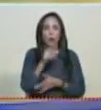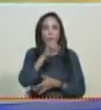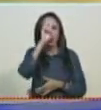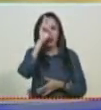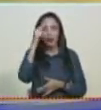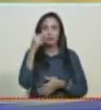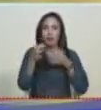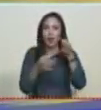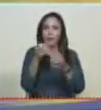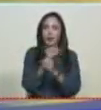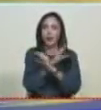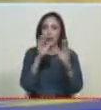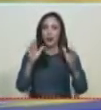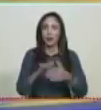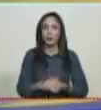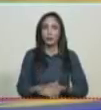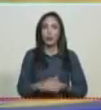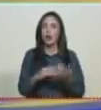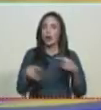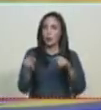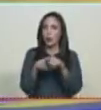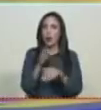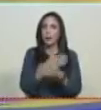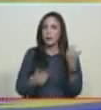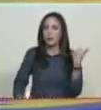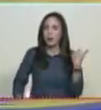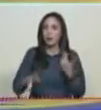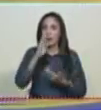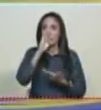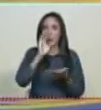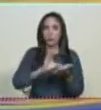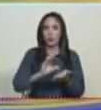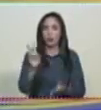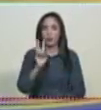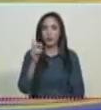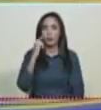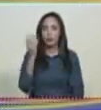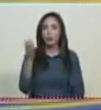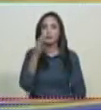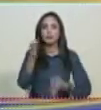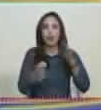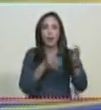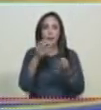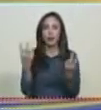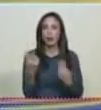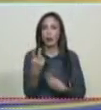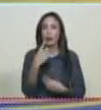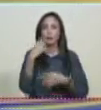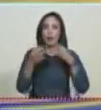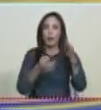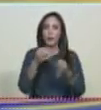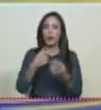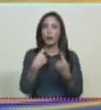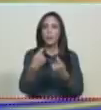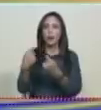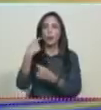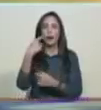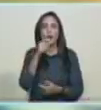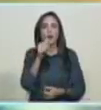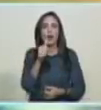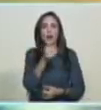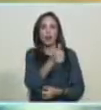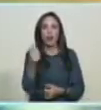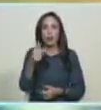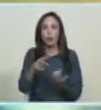de, junto al presidente del Banco Central de Venezuela, algunos detalles del costo de cada uno de